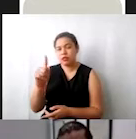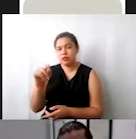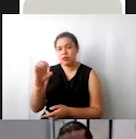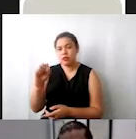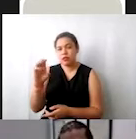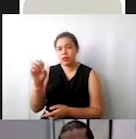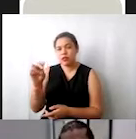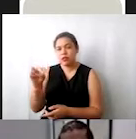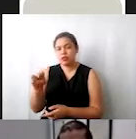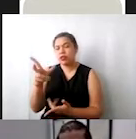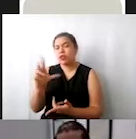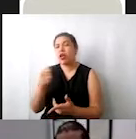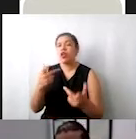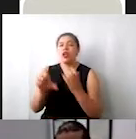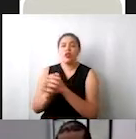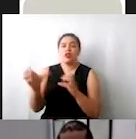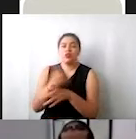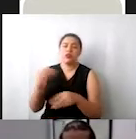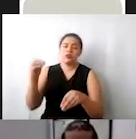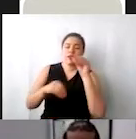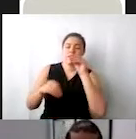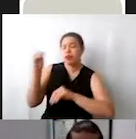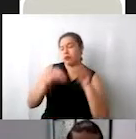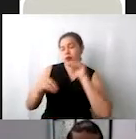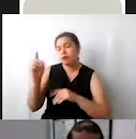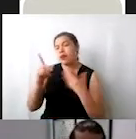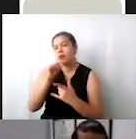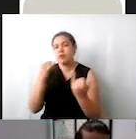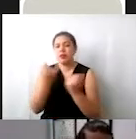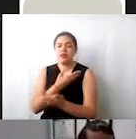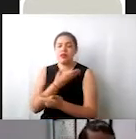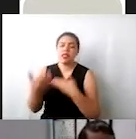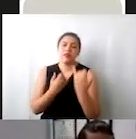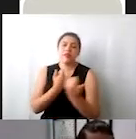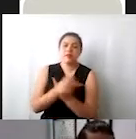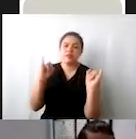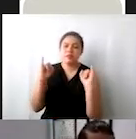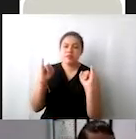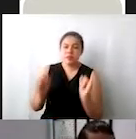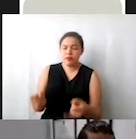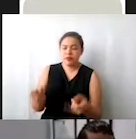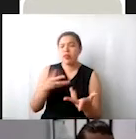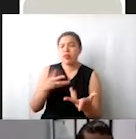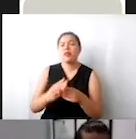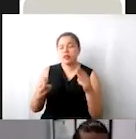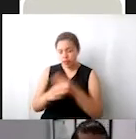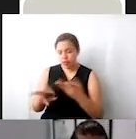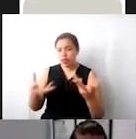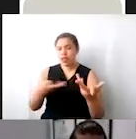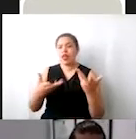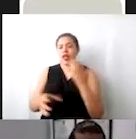lleva los demás elementos que ya mencionamos, entonces es un servicio independiente, es decir, le damos las herramientas, le damos el equipo, le damos